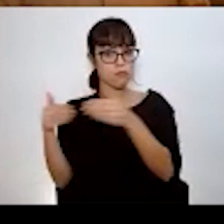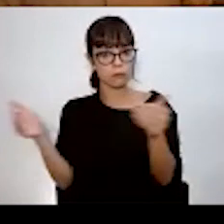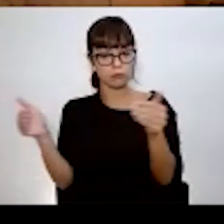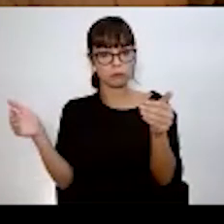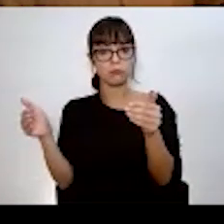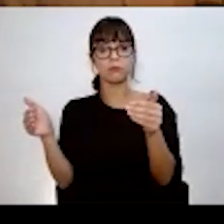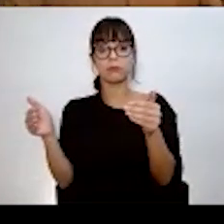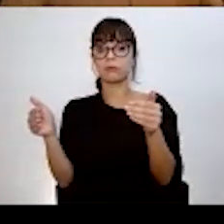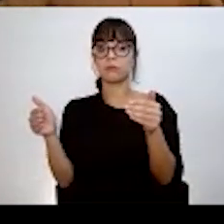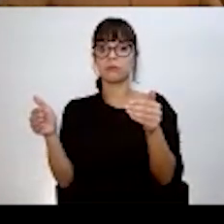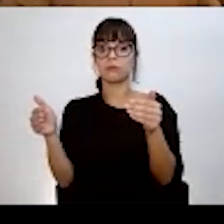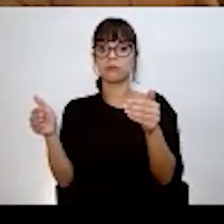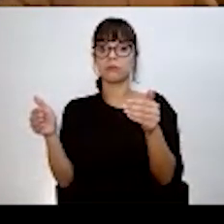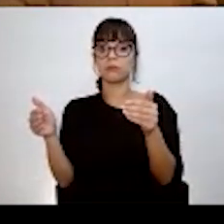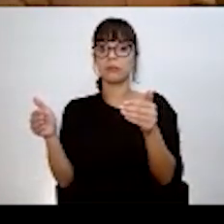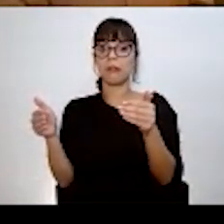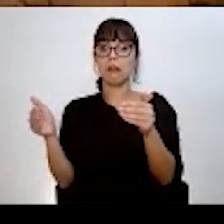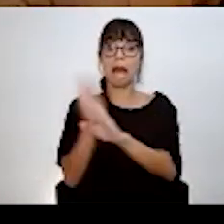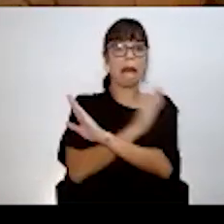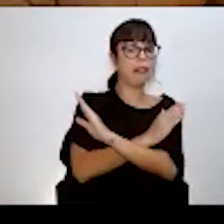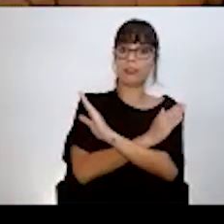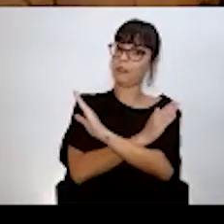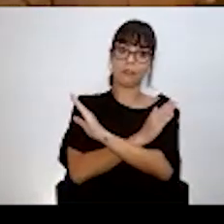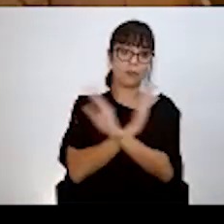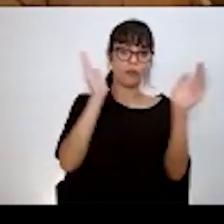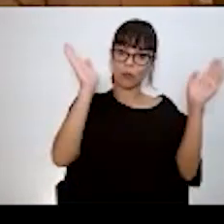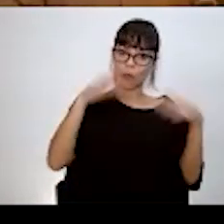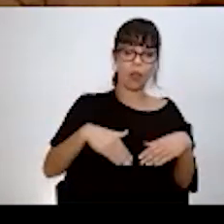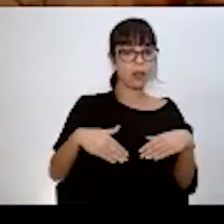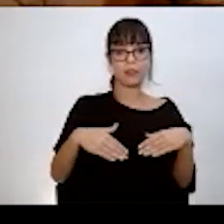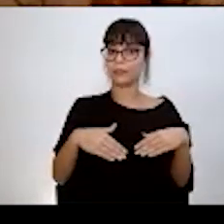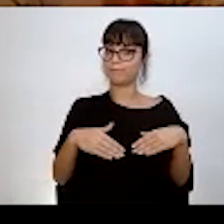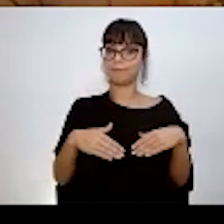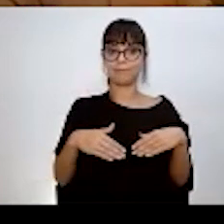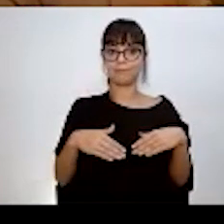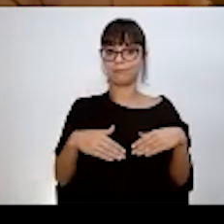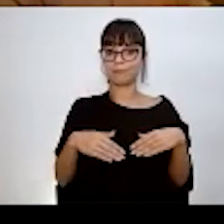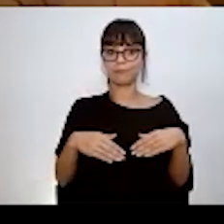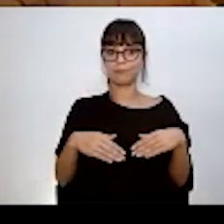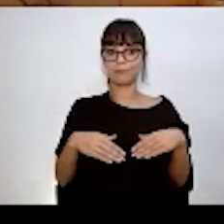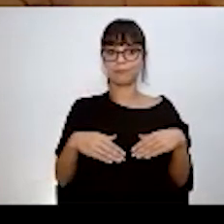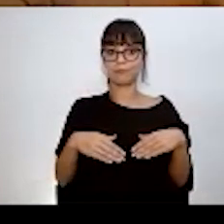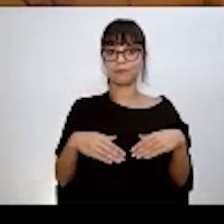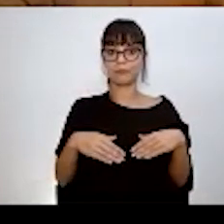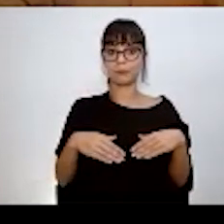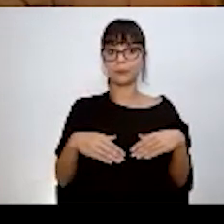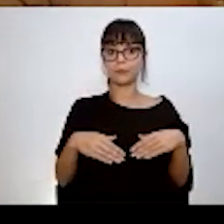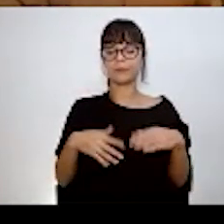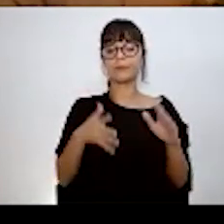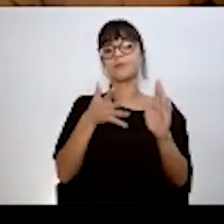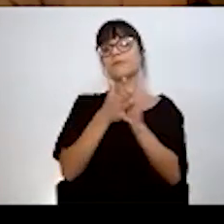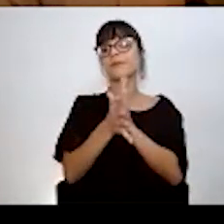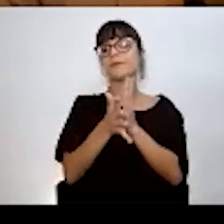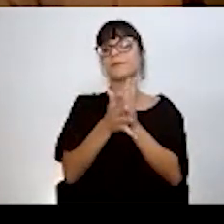momento, no tienen antecedentes ninguno como para poder remitirnos a momentos anteriores y poderlos explicar como el resultado de un proceso interno de cambio